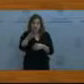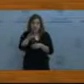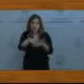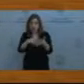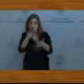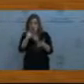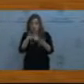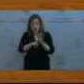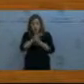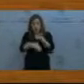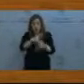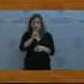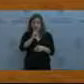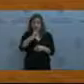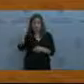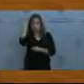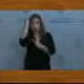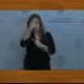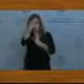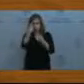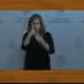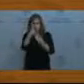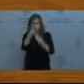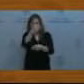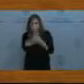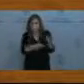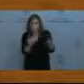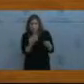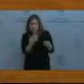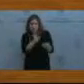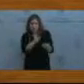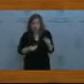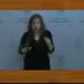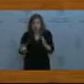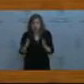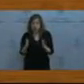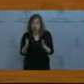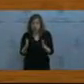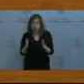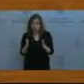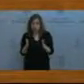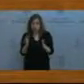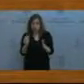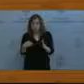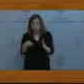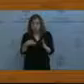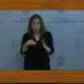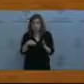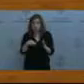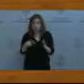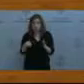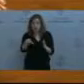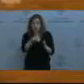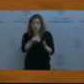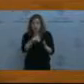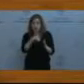evoluciona, yo me pregunto, ¿qué hacemos, mientras tanto, con el combustible sólido recuperado, con el CSR? ¿Qué hacemos con él?